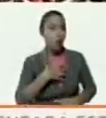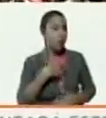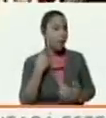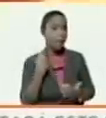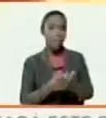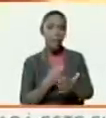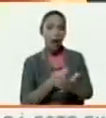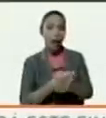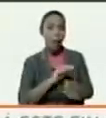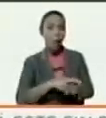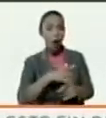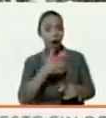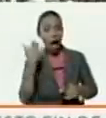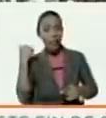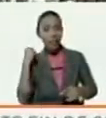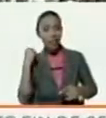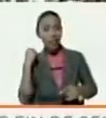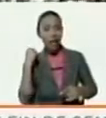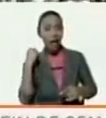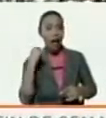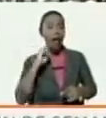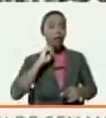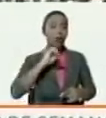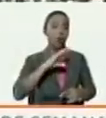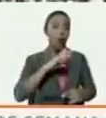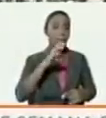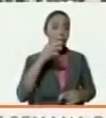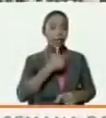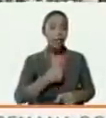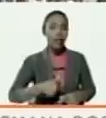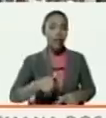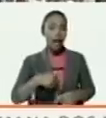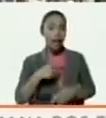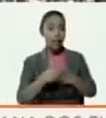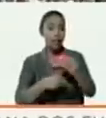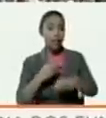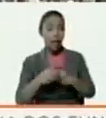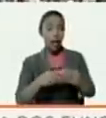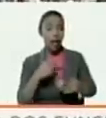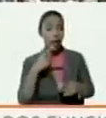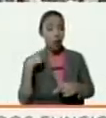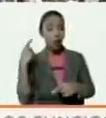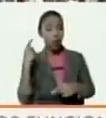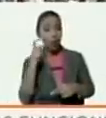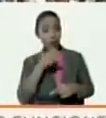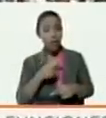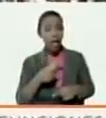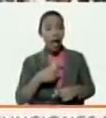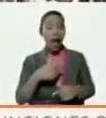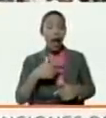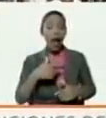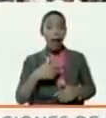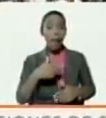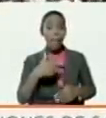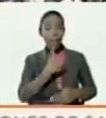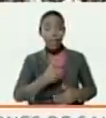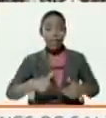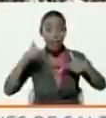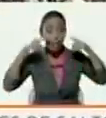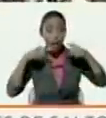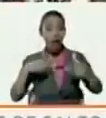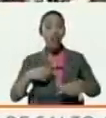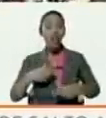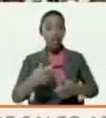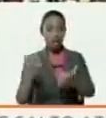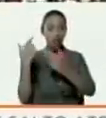por Macri. Eso no lo puede pagar nadie. Así era aquí en Venezuela. El comandante Chávez asumió la responsabilidad histórica de echarlo. Ante